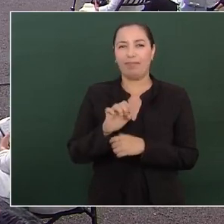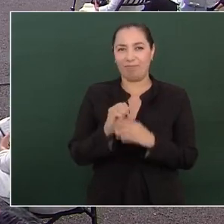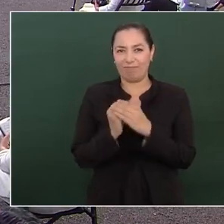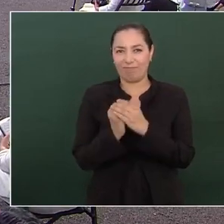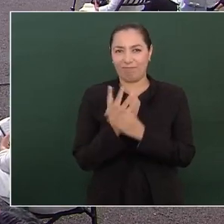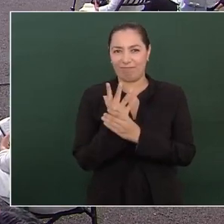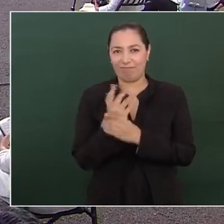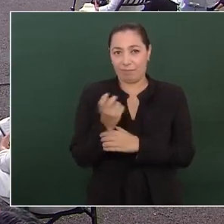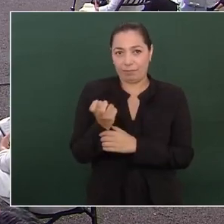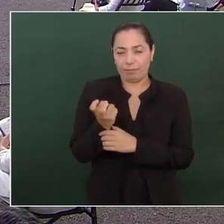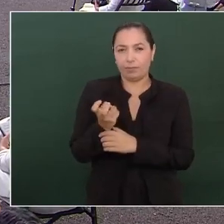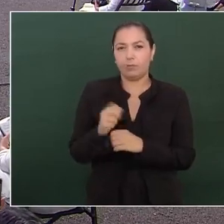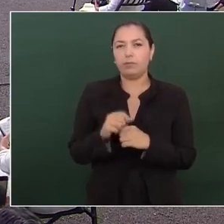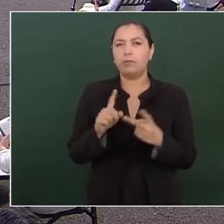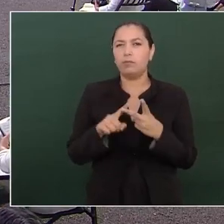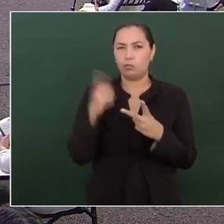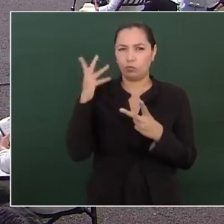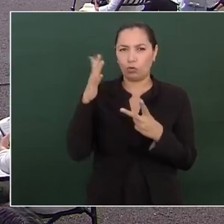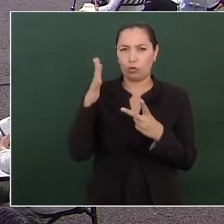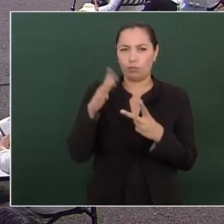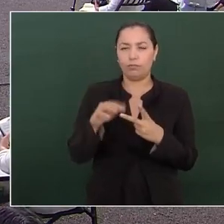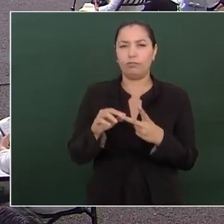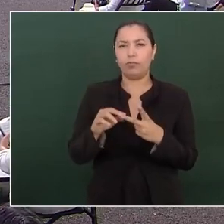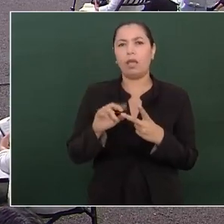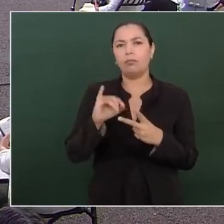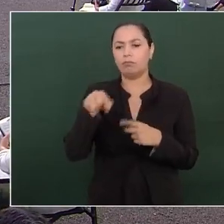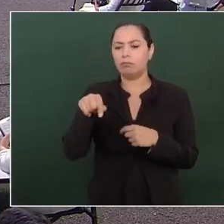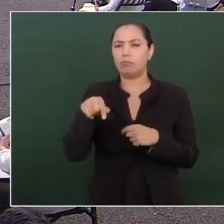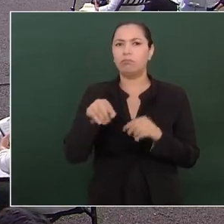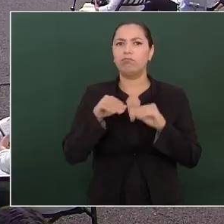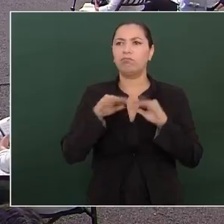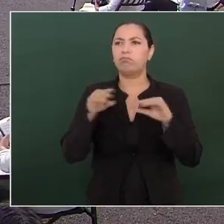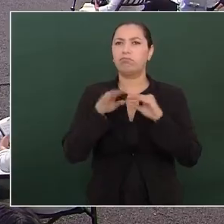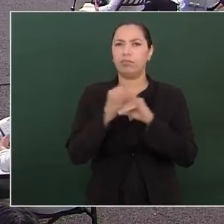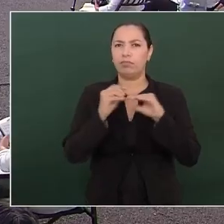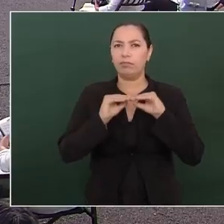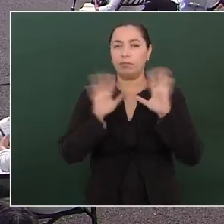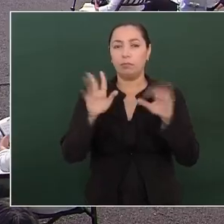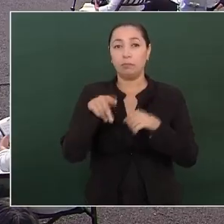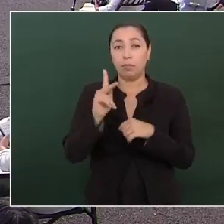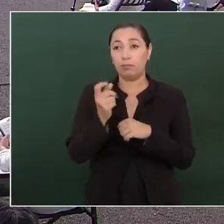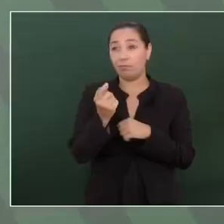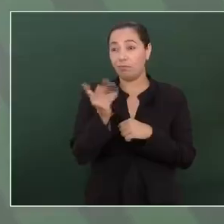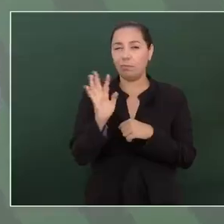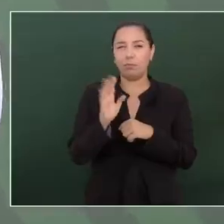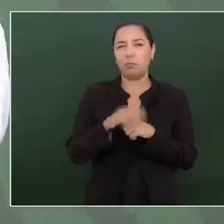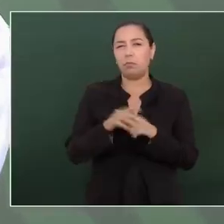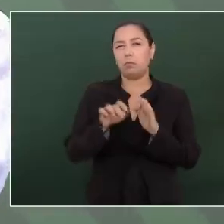Debate. Sol. Sí, aquí se informa, pero en otras partes, los nacionales